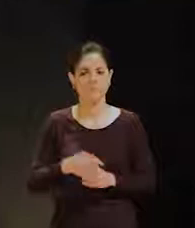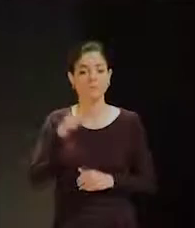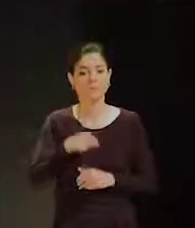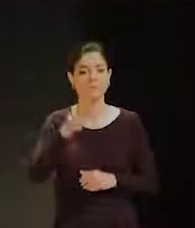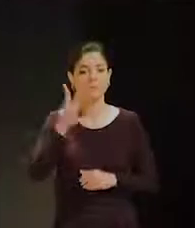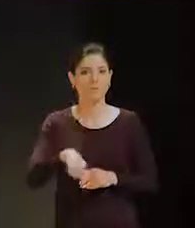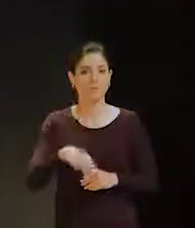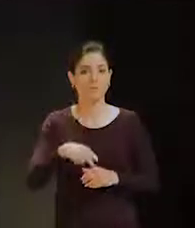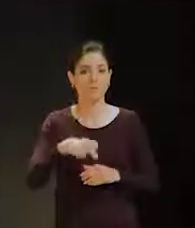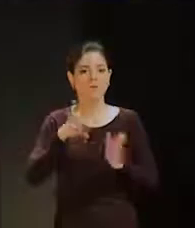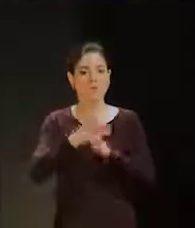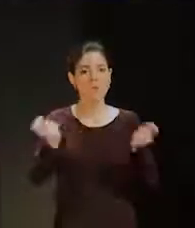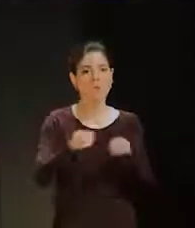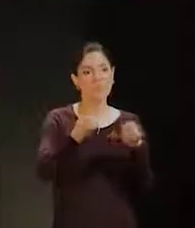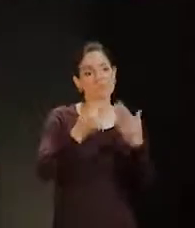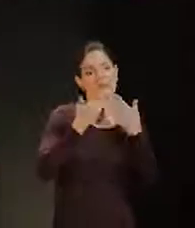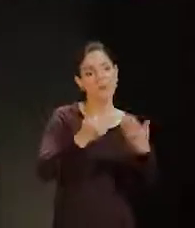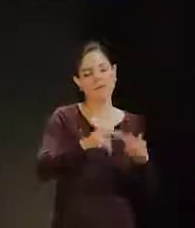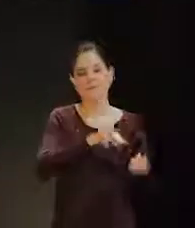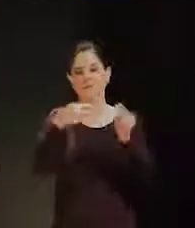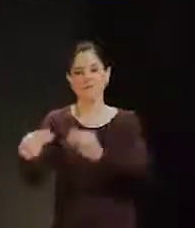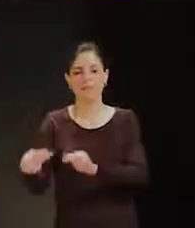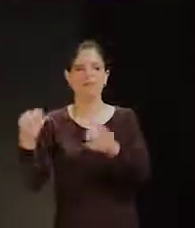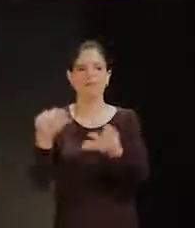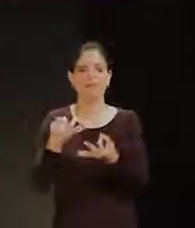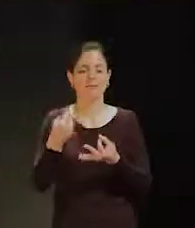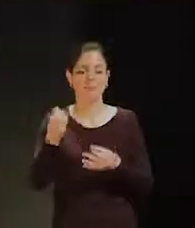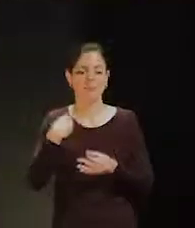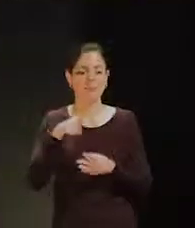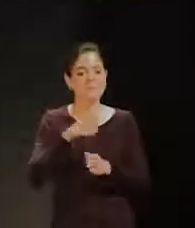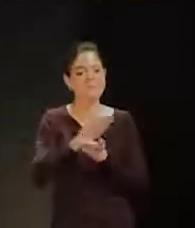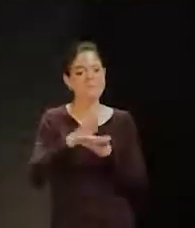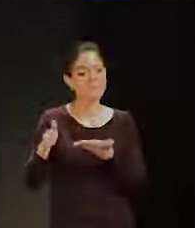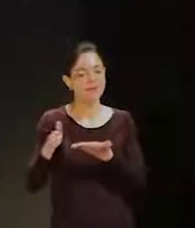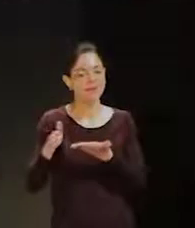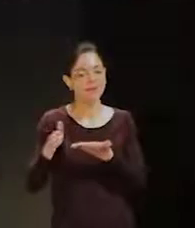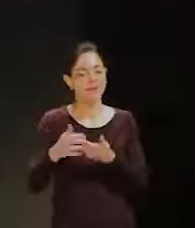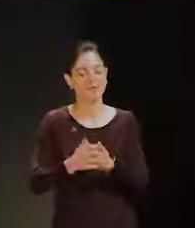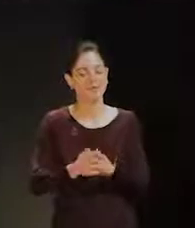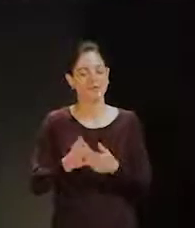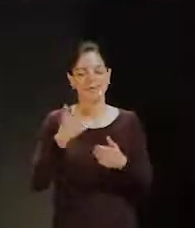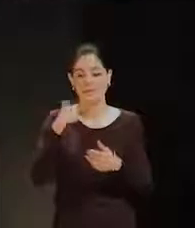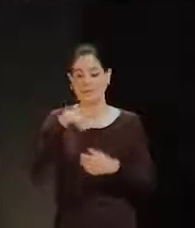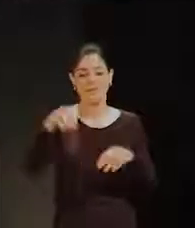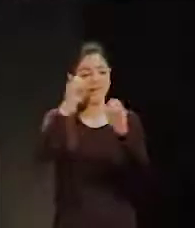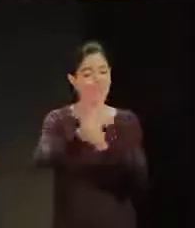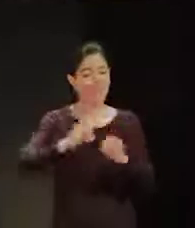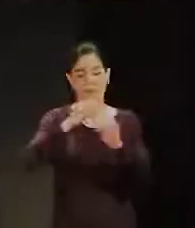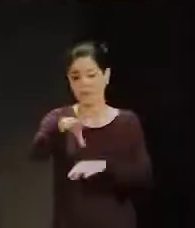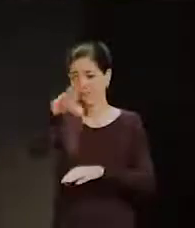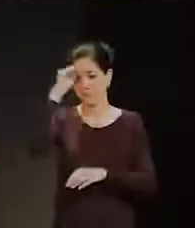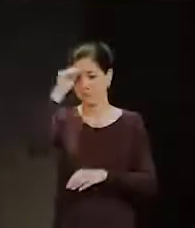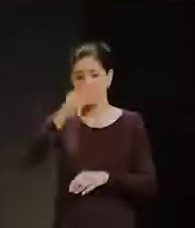eso ayudó a que esa parte que nadie la